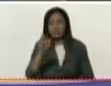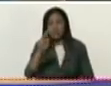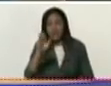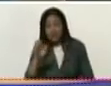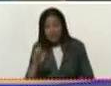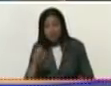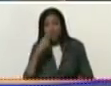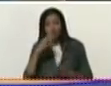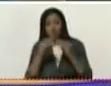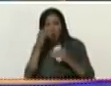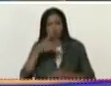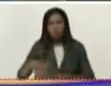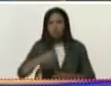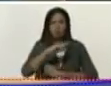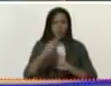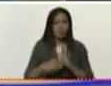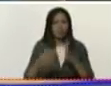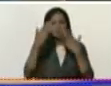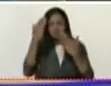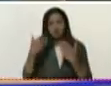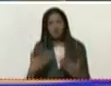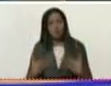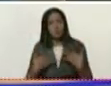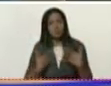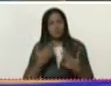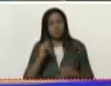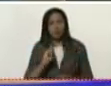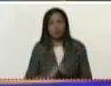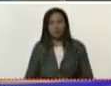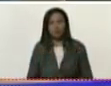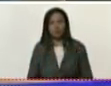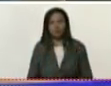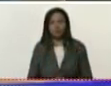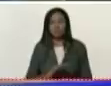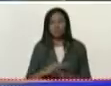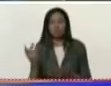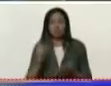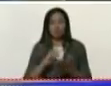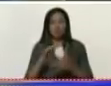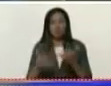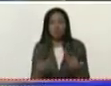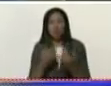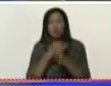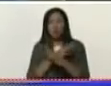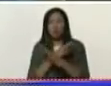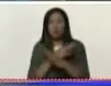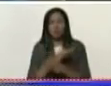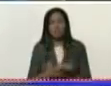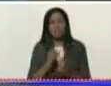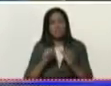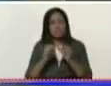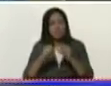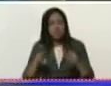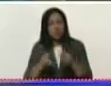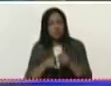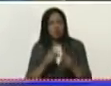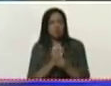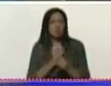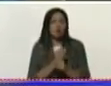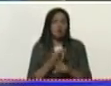Y me alegra mucho que estén llegando los juguetes y que sigamos en la obra de